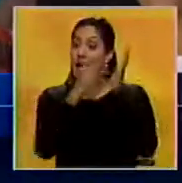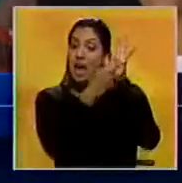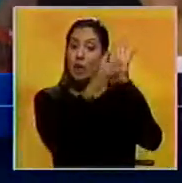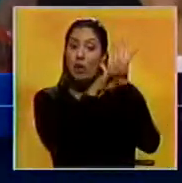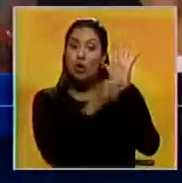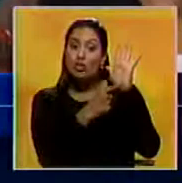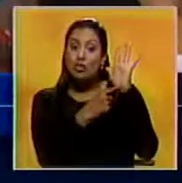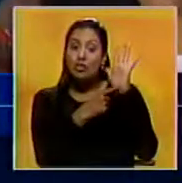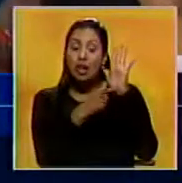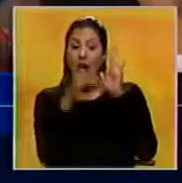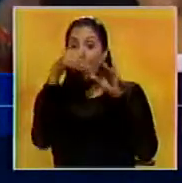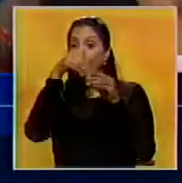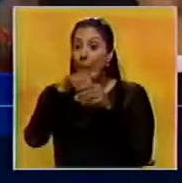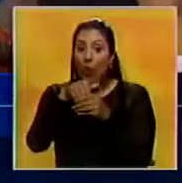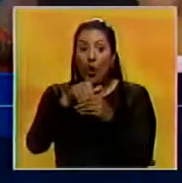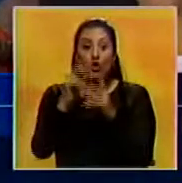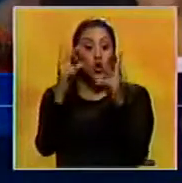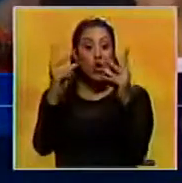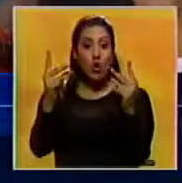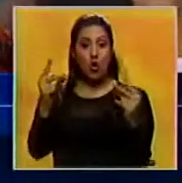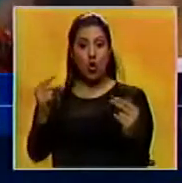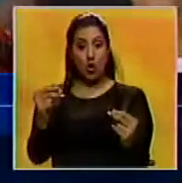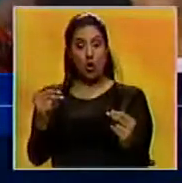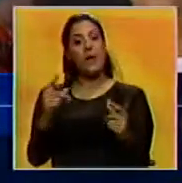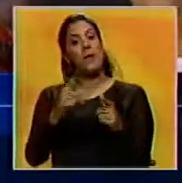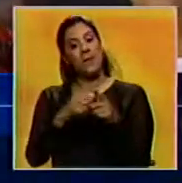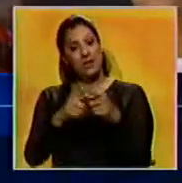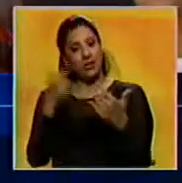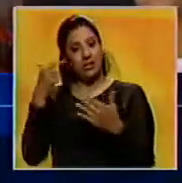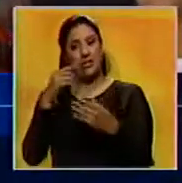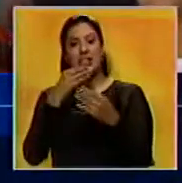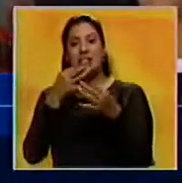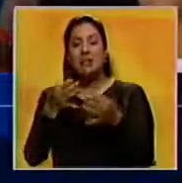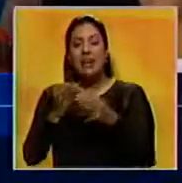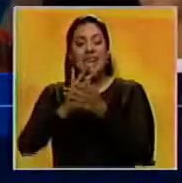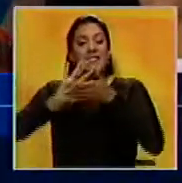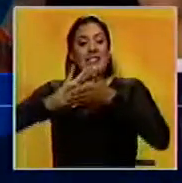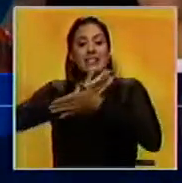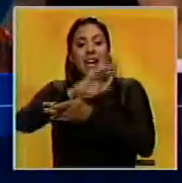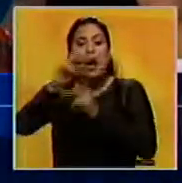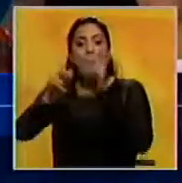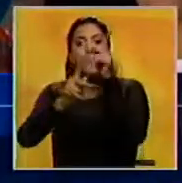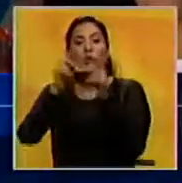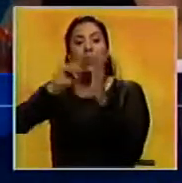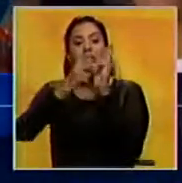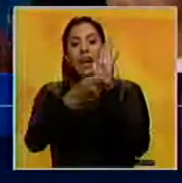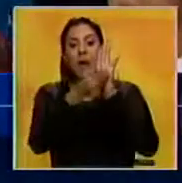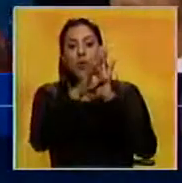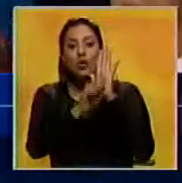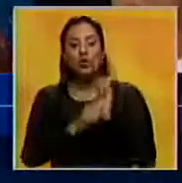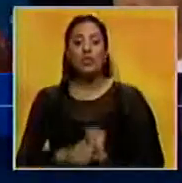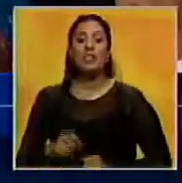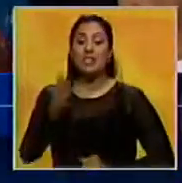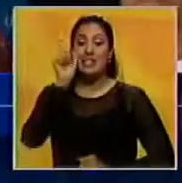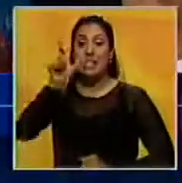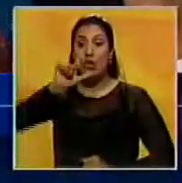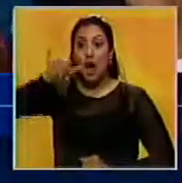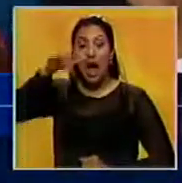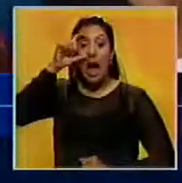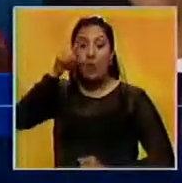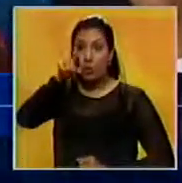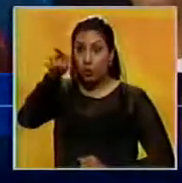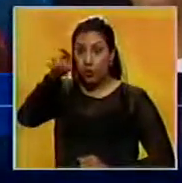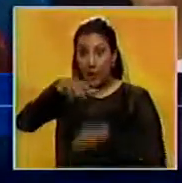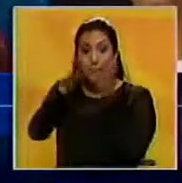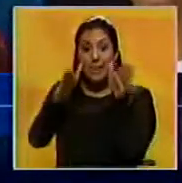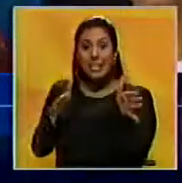constituyente y en el referéndum votan no, pues aquí sencillamente se acaba el proceso constituyente. Señor Elías Agua, usted